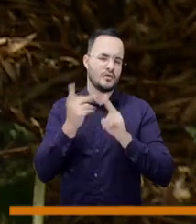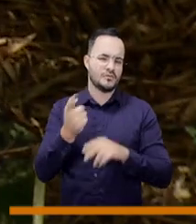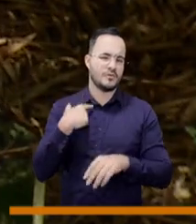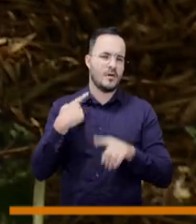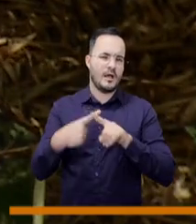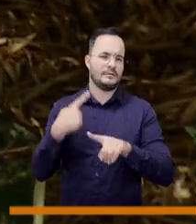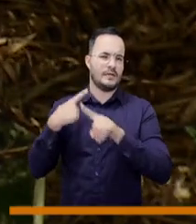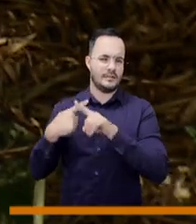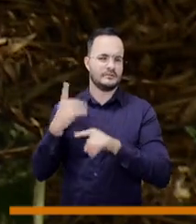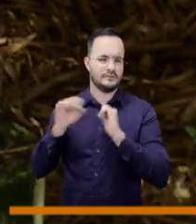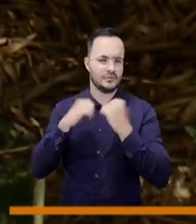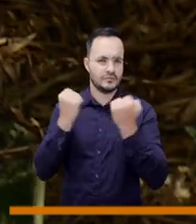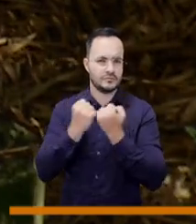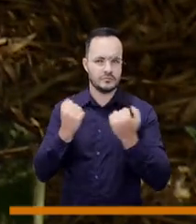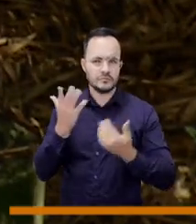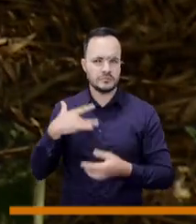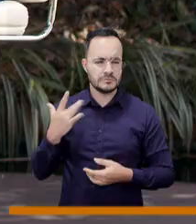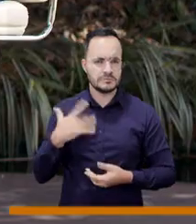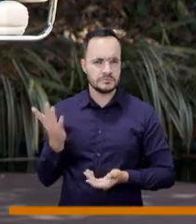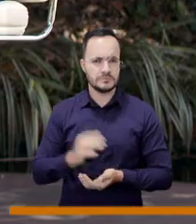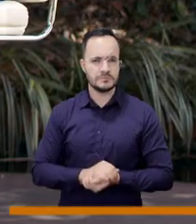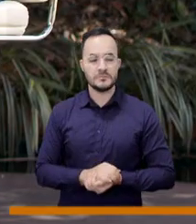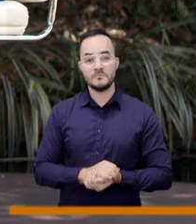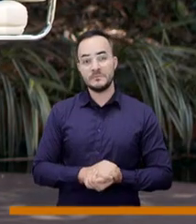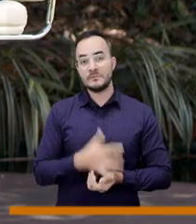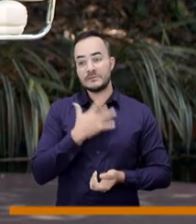la ocasión de estar en otros periodos?